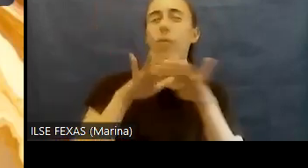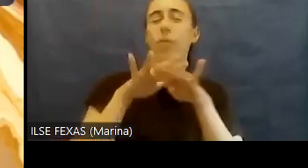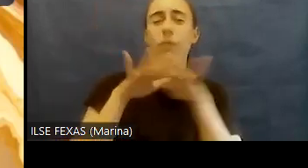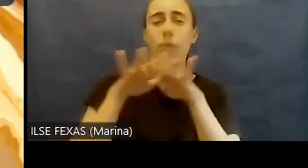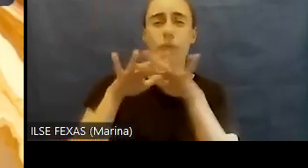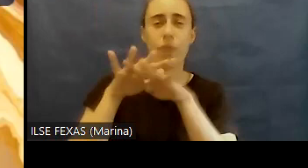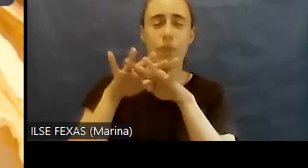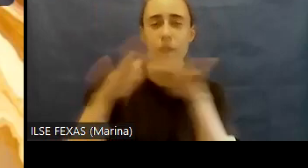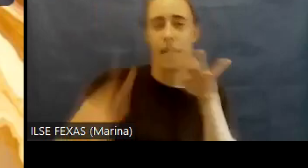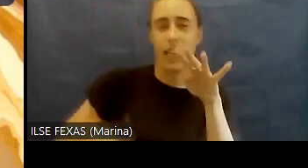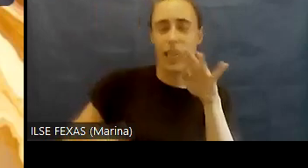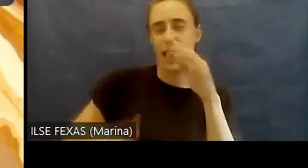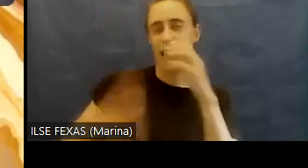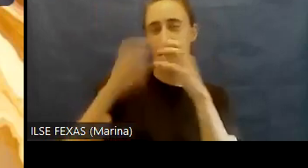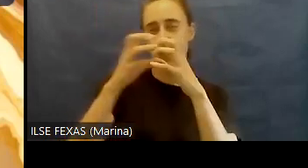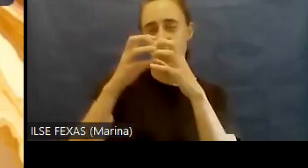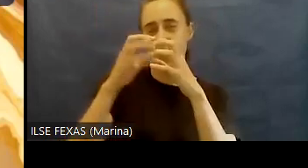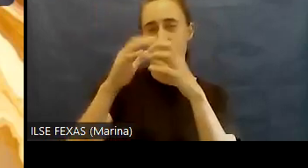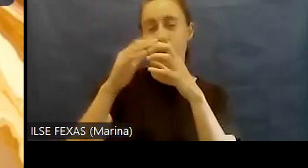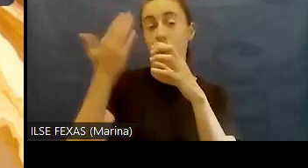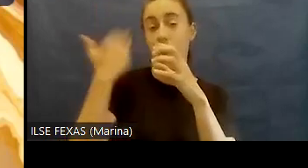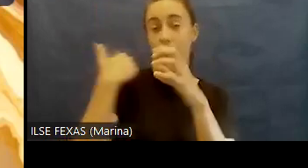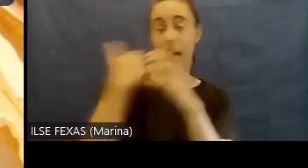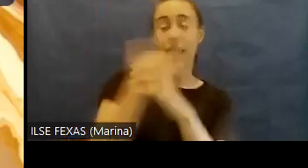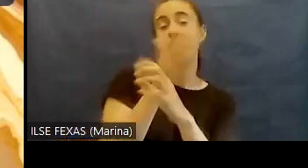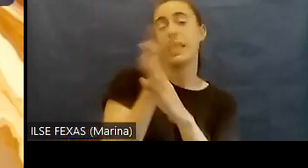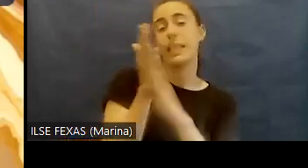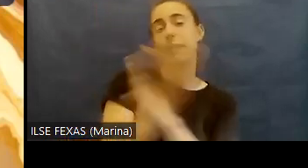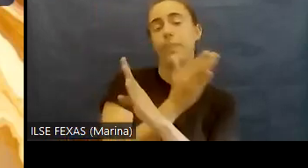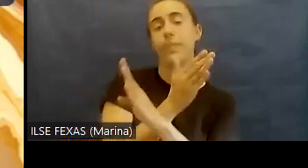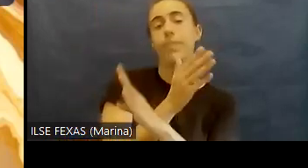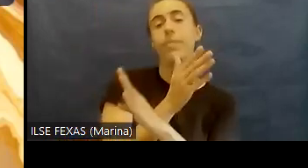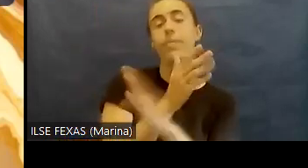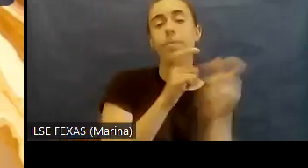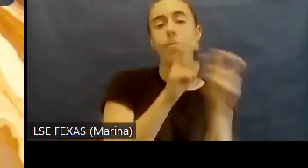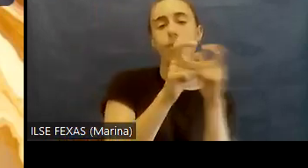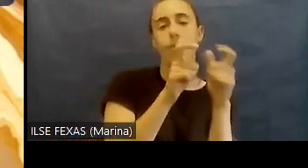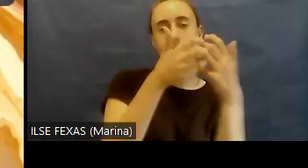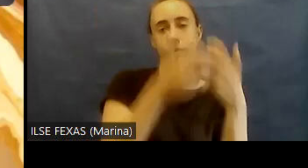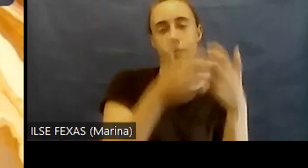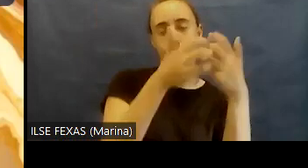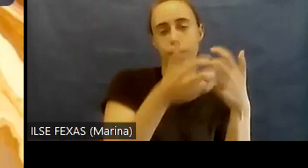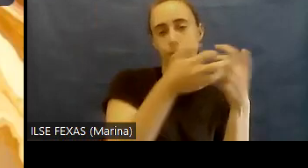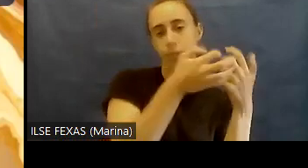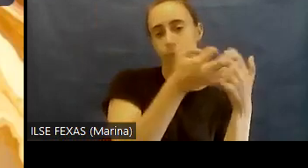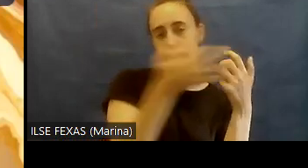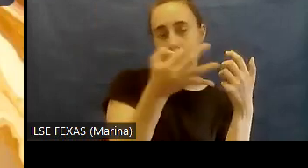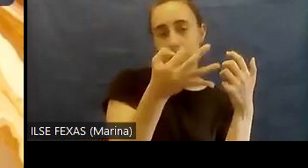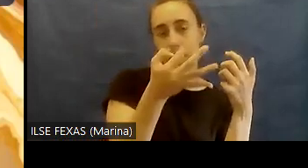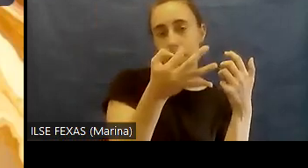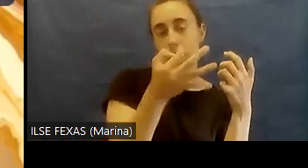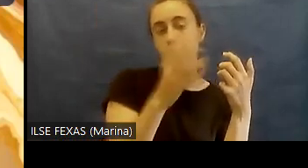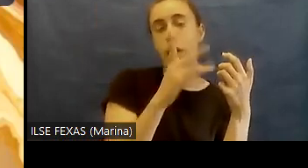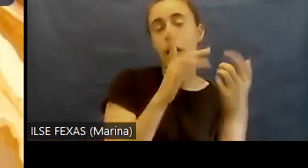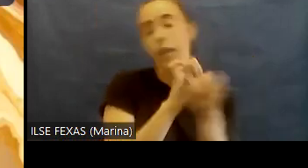estaba completamente estructurado y donde habían hepatocitos que funcionaban correctamente, hacían funcionar perfectamente el hígado, ahora lo que hay